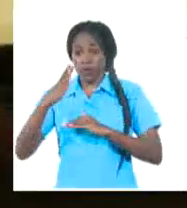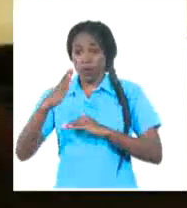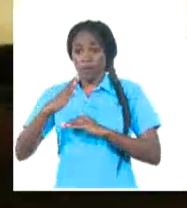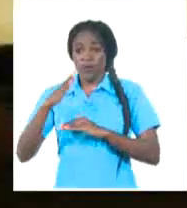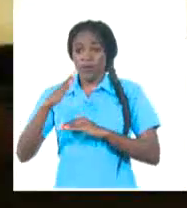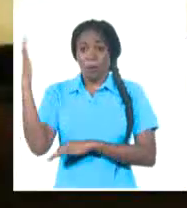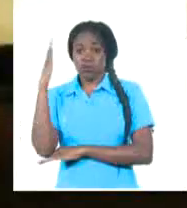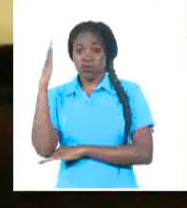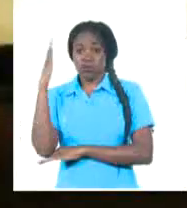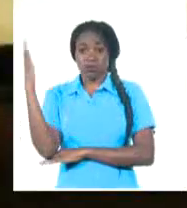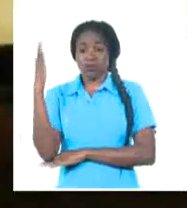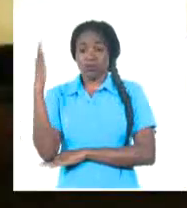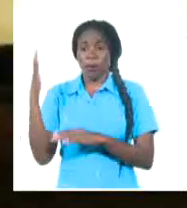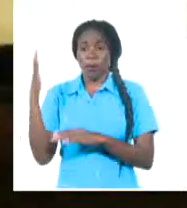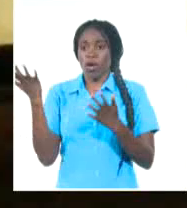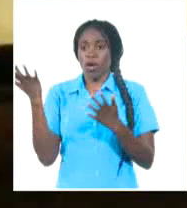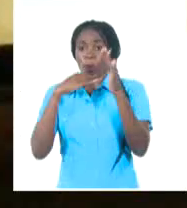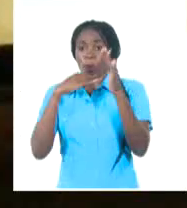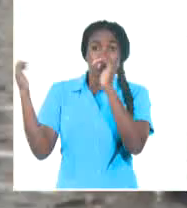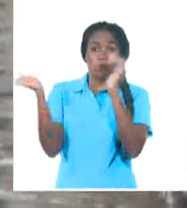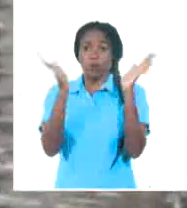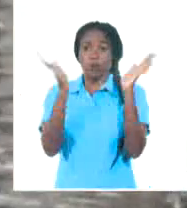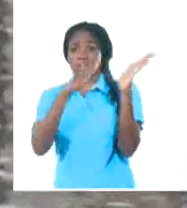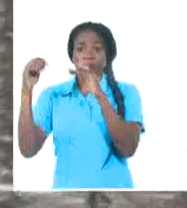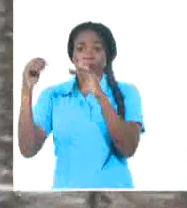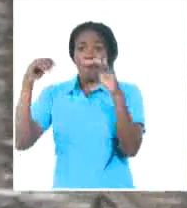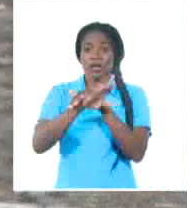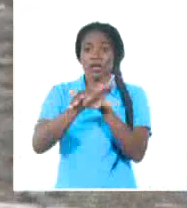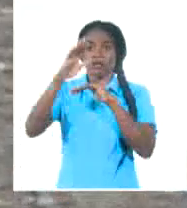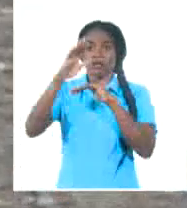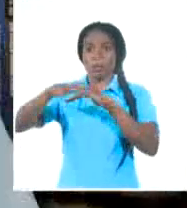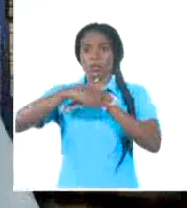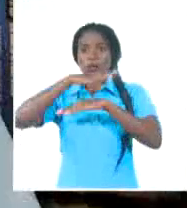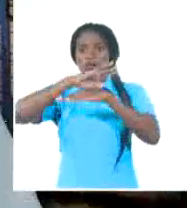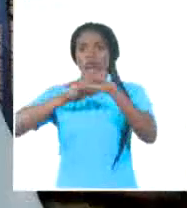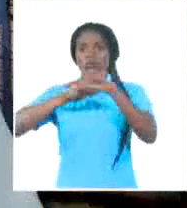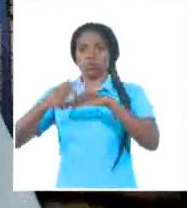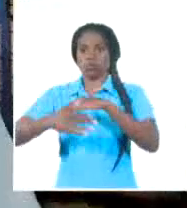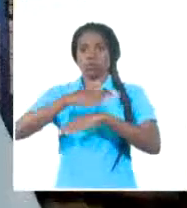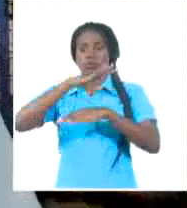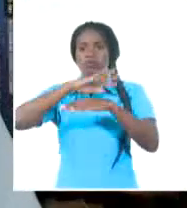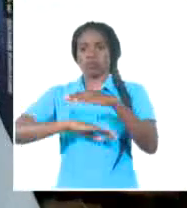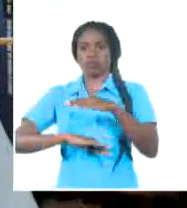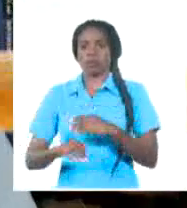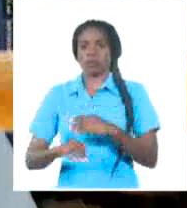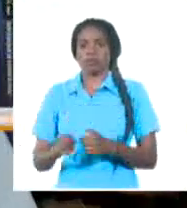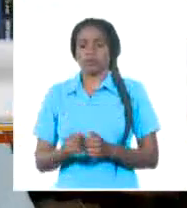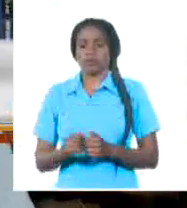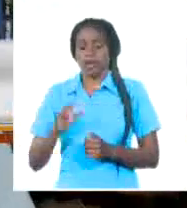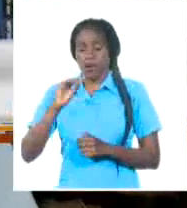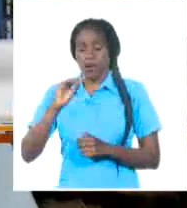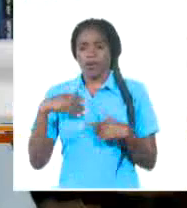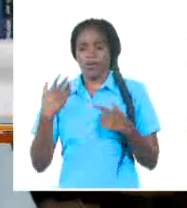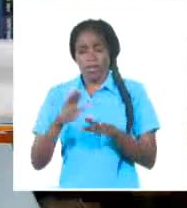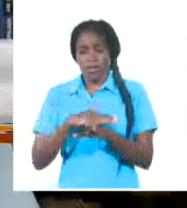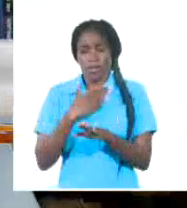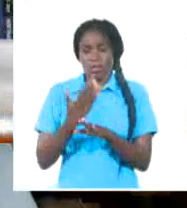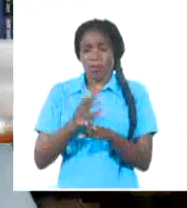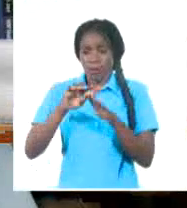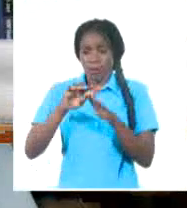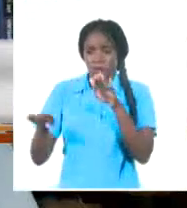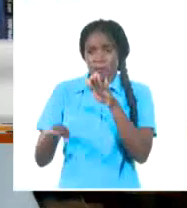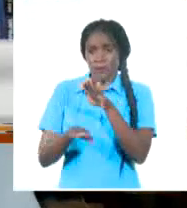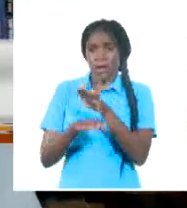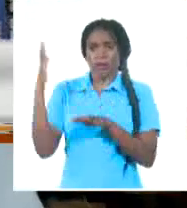tornados, vientos fuertes que provocaron penetraciones del mar. El sistema se generó a partir de una baja